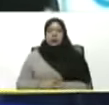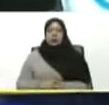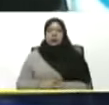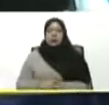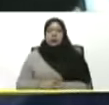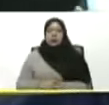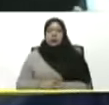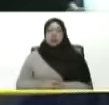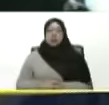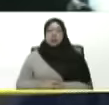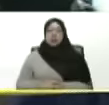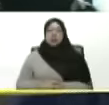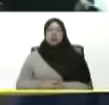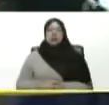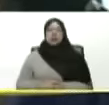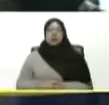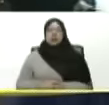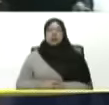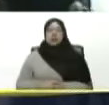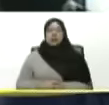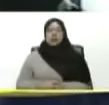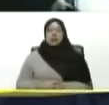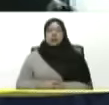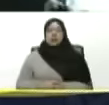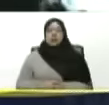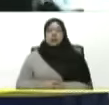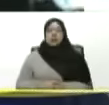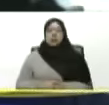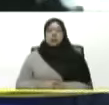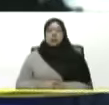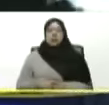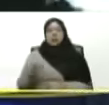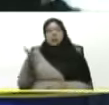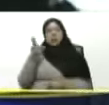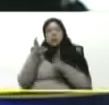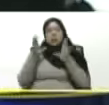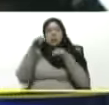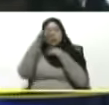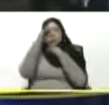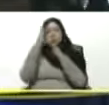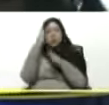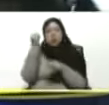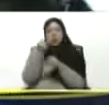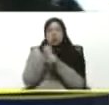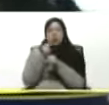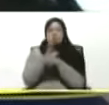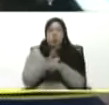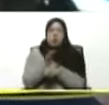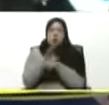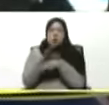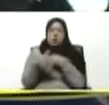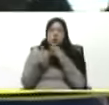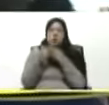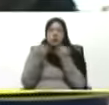La estaba buscando, no la conocía. Ya me la tenía Dios reservada ahí.